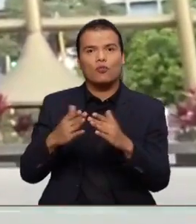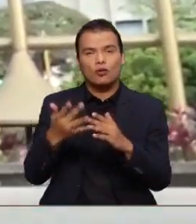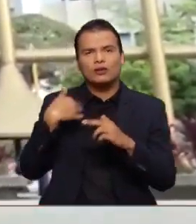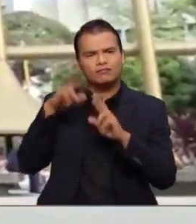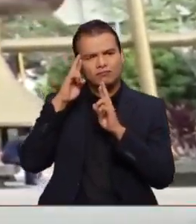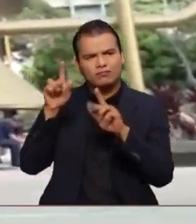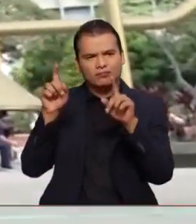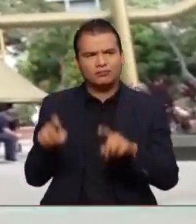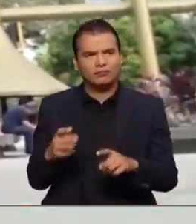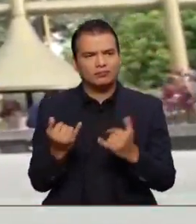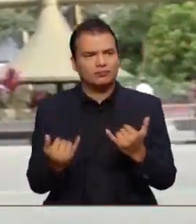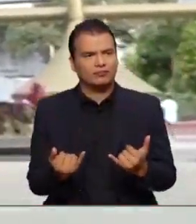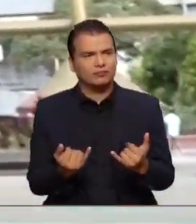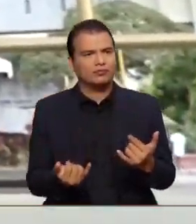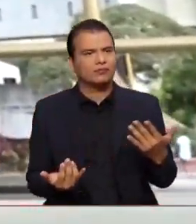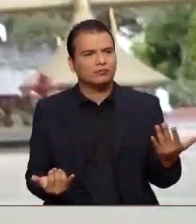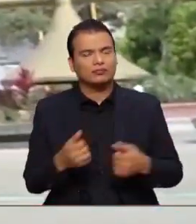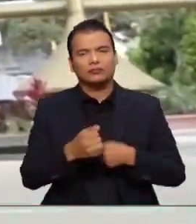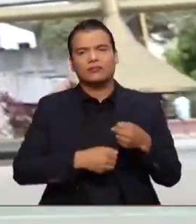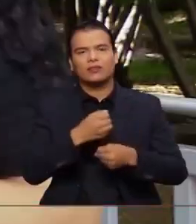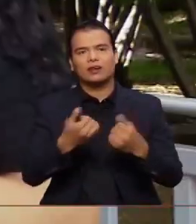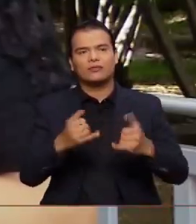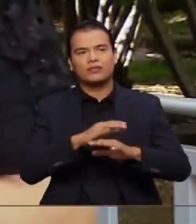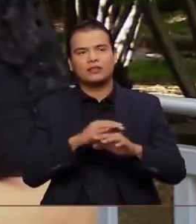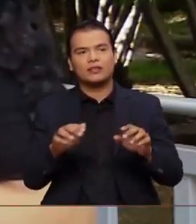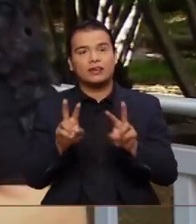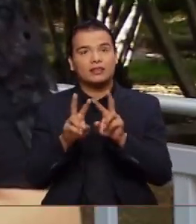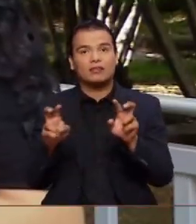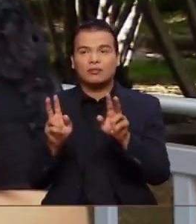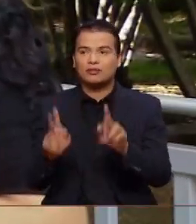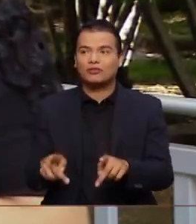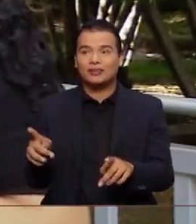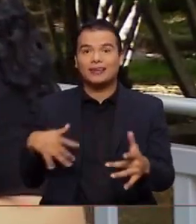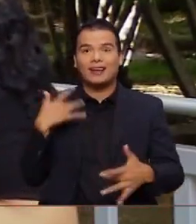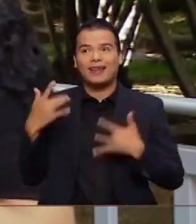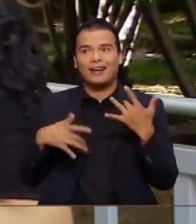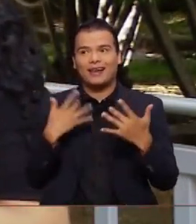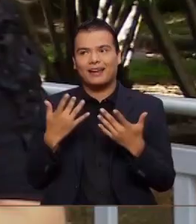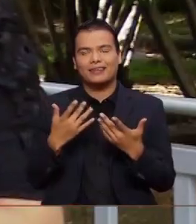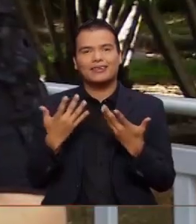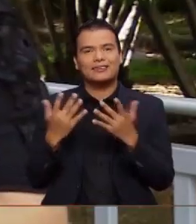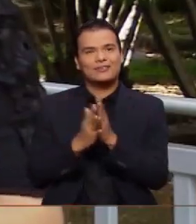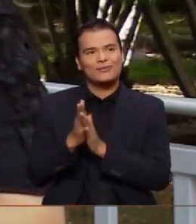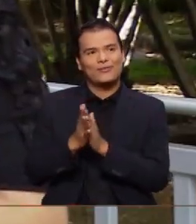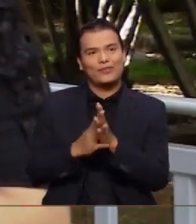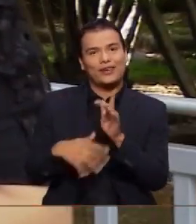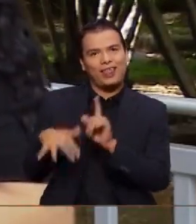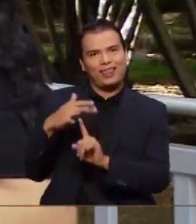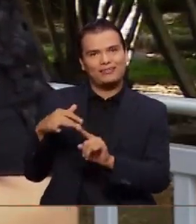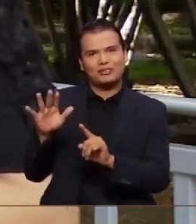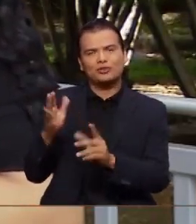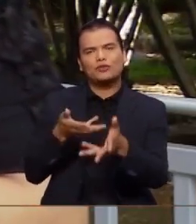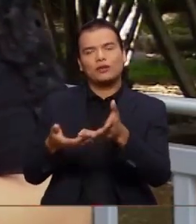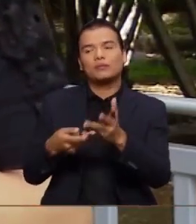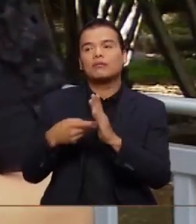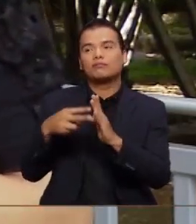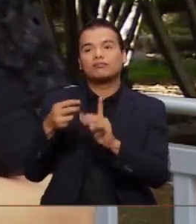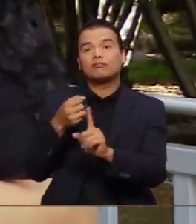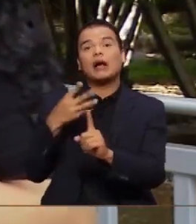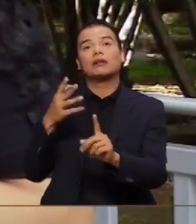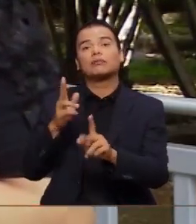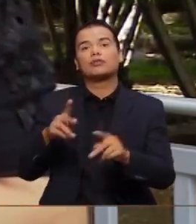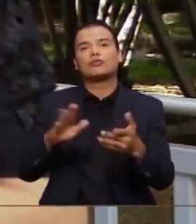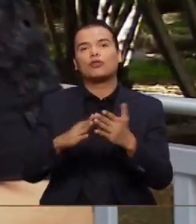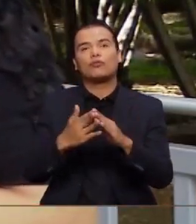año estamos haciendo mucho énfasis en El Chico Alegre y de Ambiente, que es una canción que sabemos que le va a llegar a toda la comunidad, no solo a la